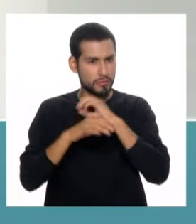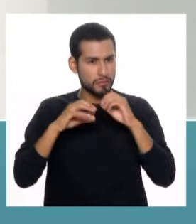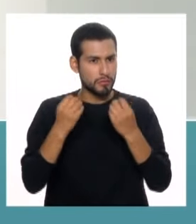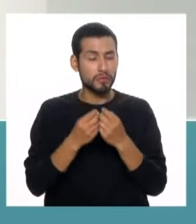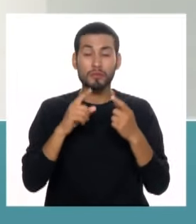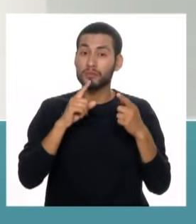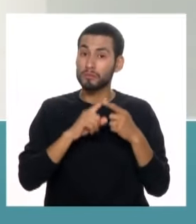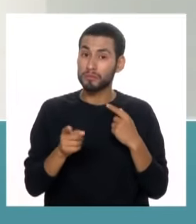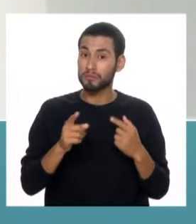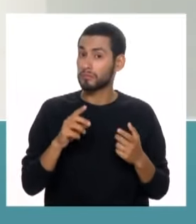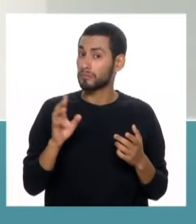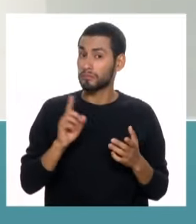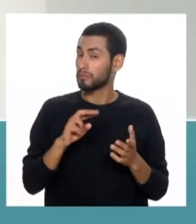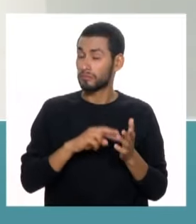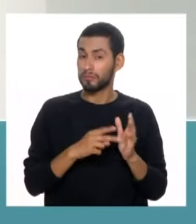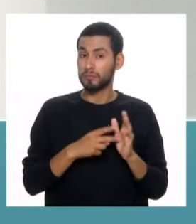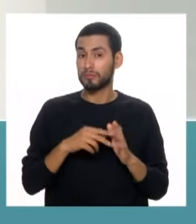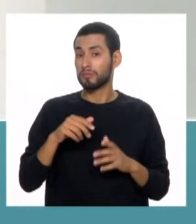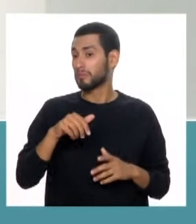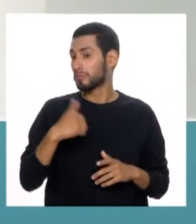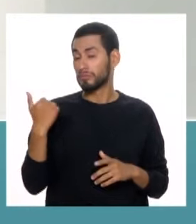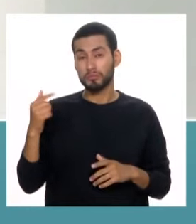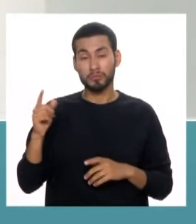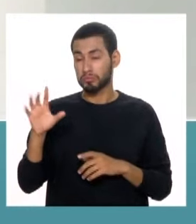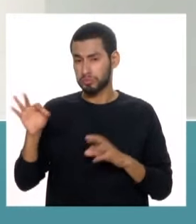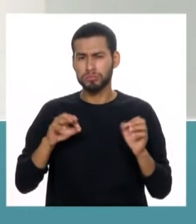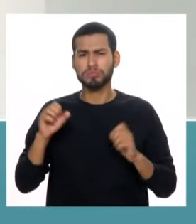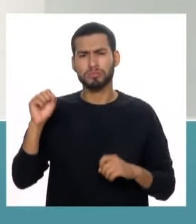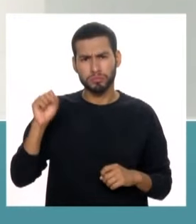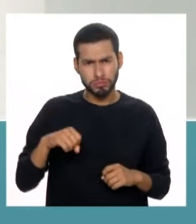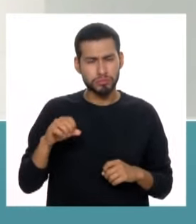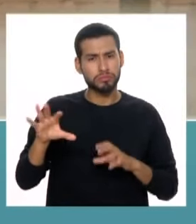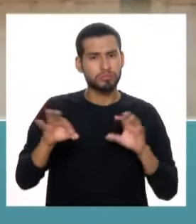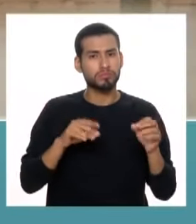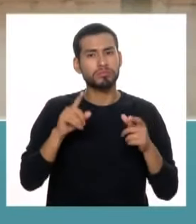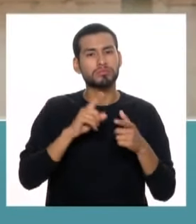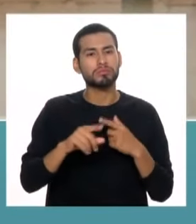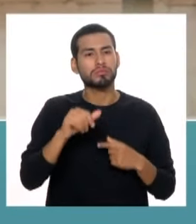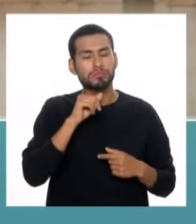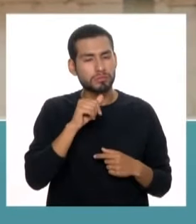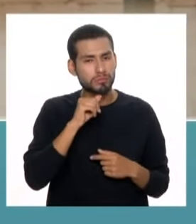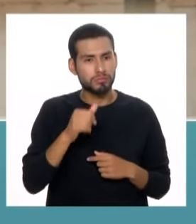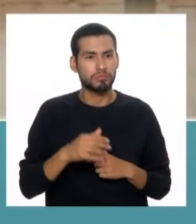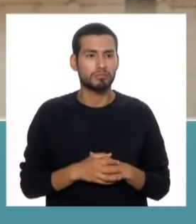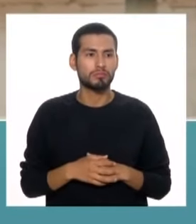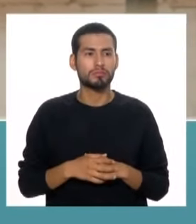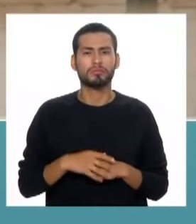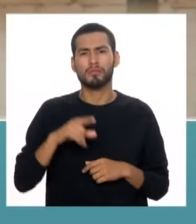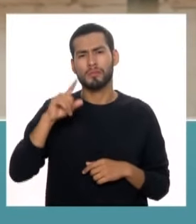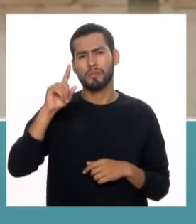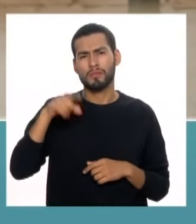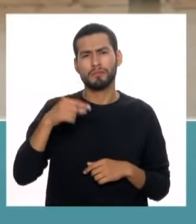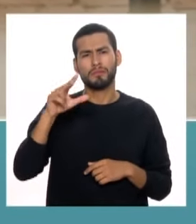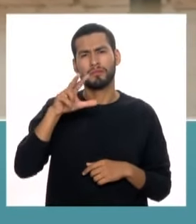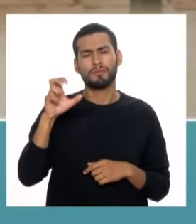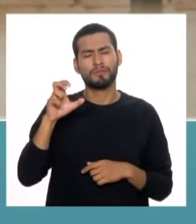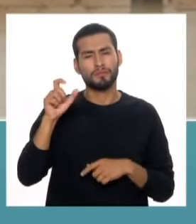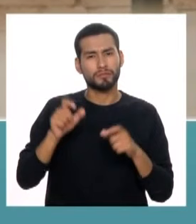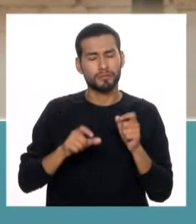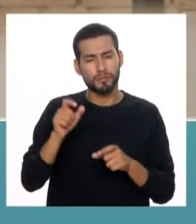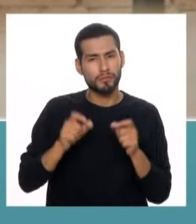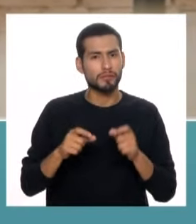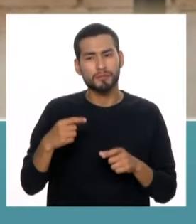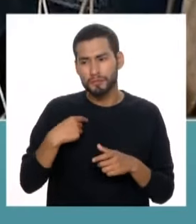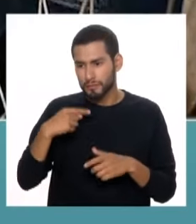pero no quiere decir que las otras no contraten. Sí están contratando, pero falta, ¿no? Son más de 1.300 personas que